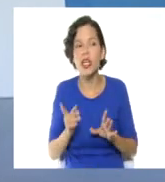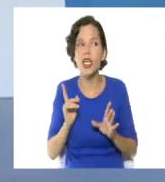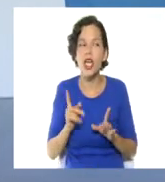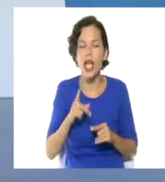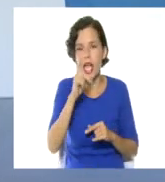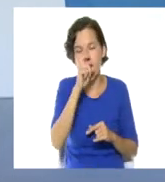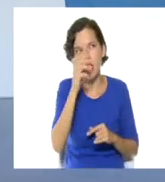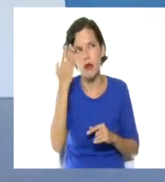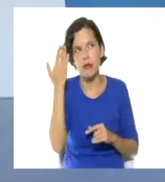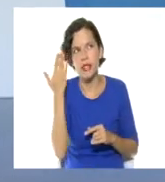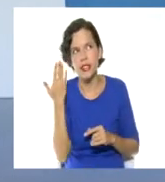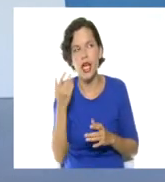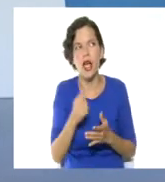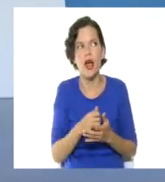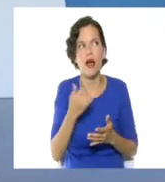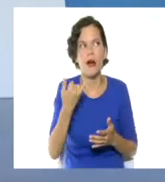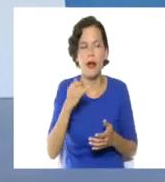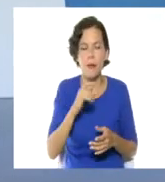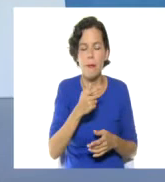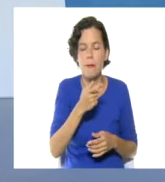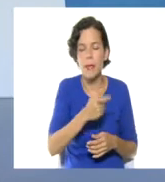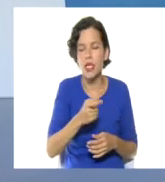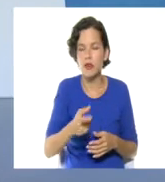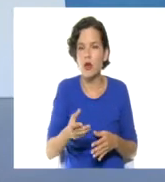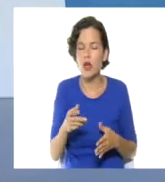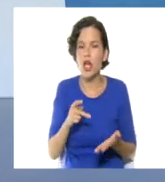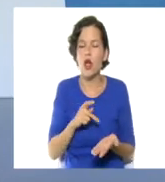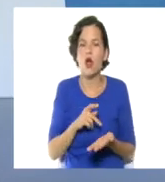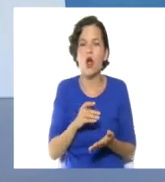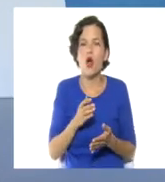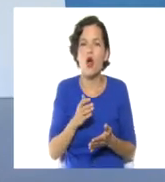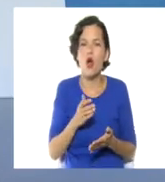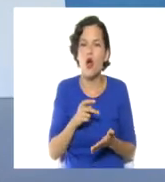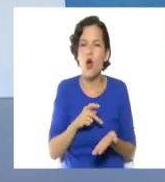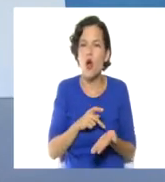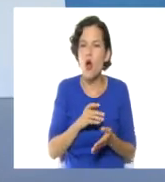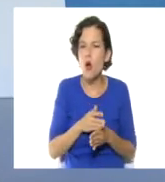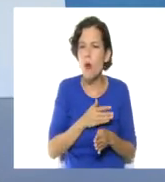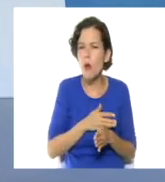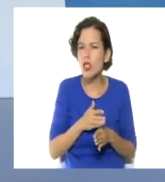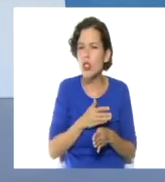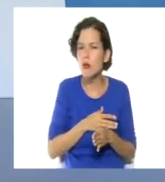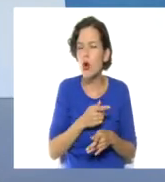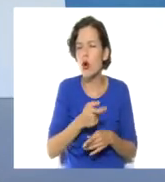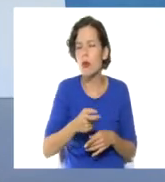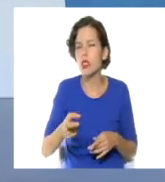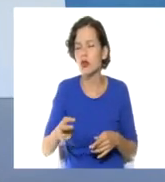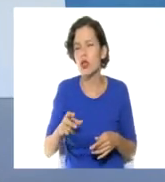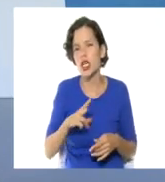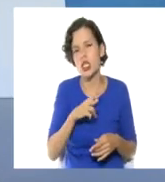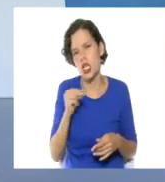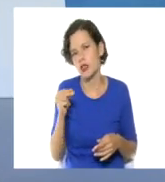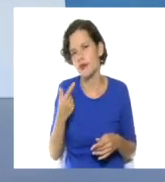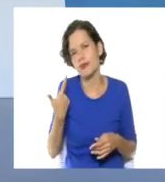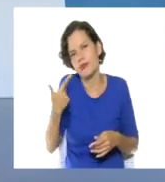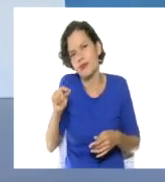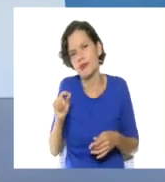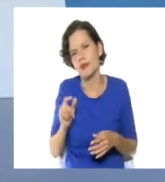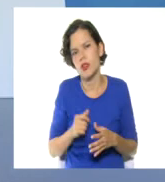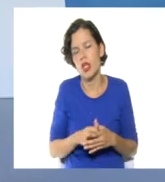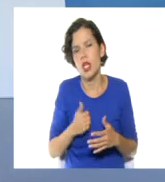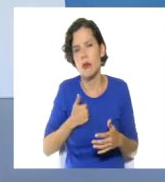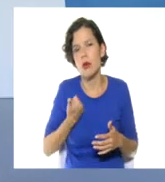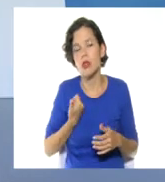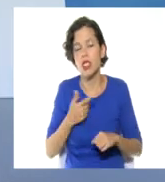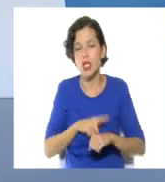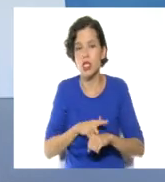el año pasado estuvieron personas, compartimos con personas que ya no están. Entonces, por eso que es importante aprovechar el tiempo cuando las